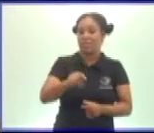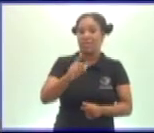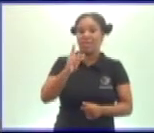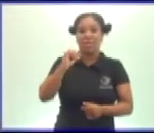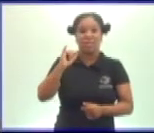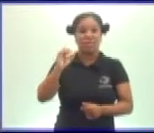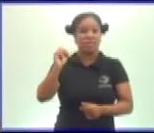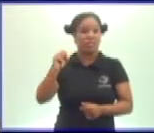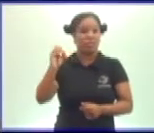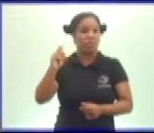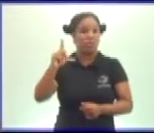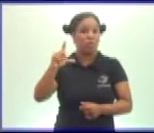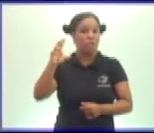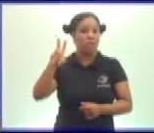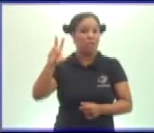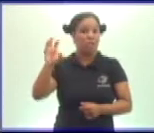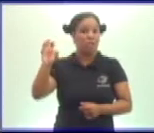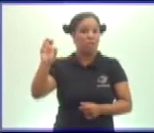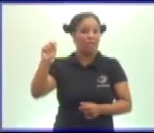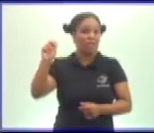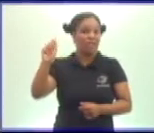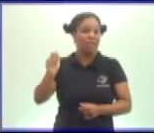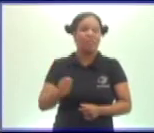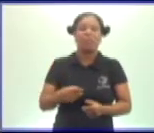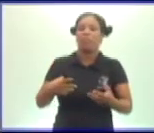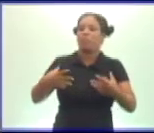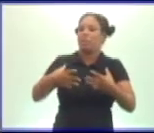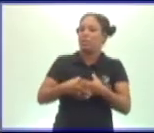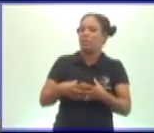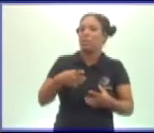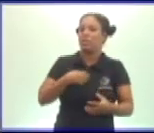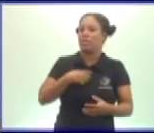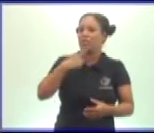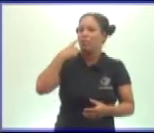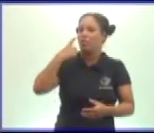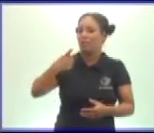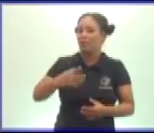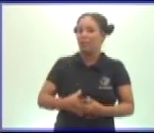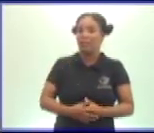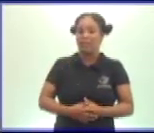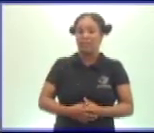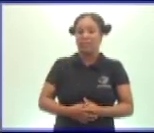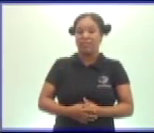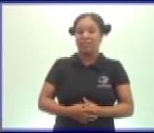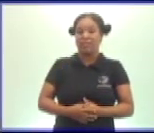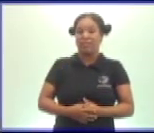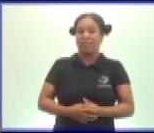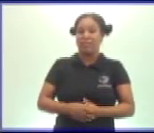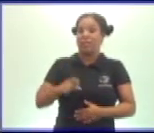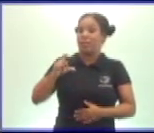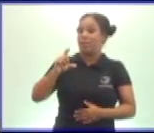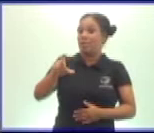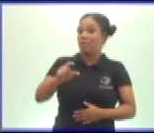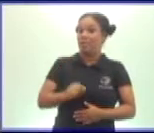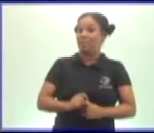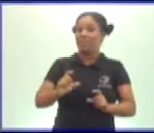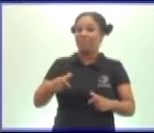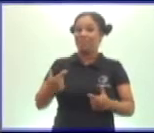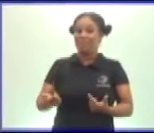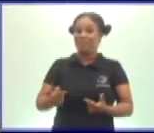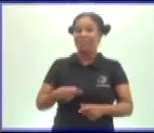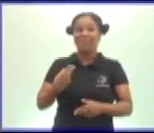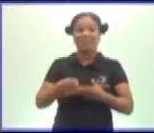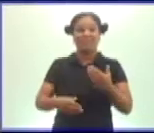también que nosotros tendríamos que tener en cuenta. Y por último, cuando se produce